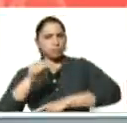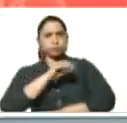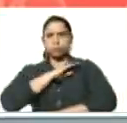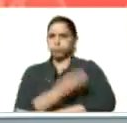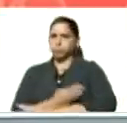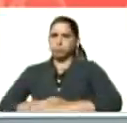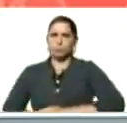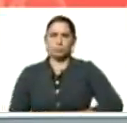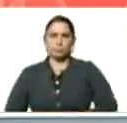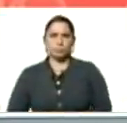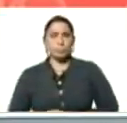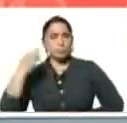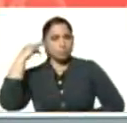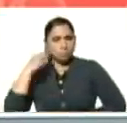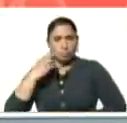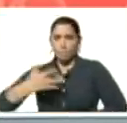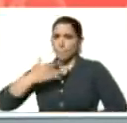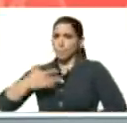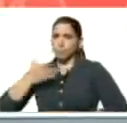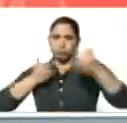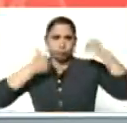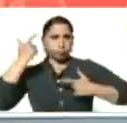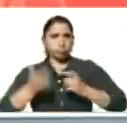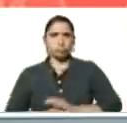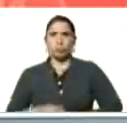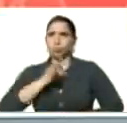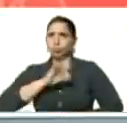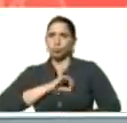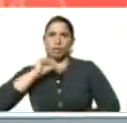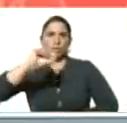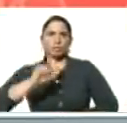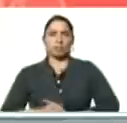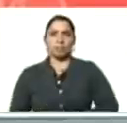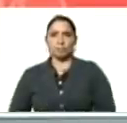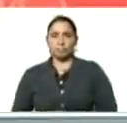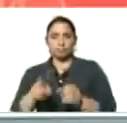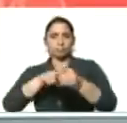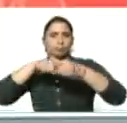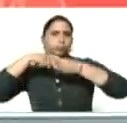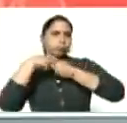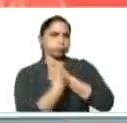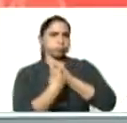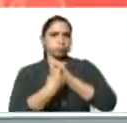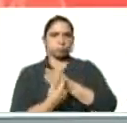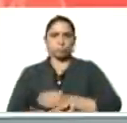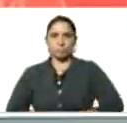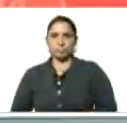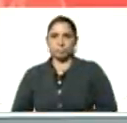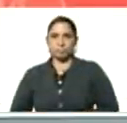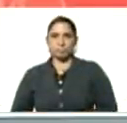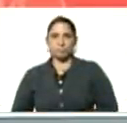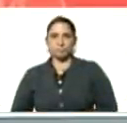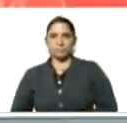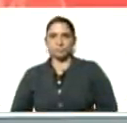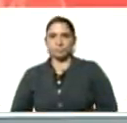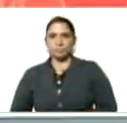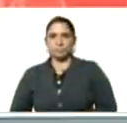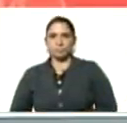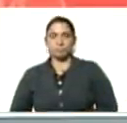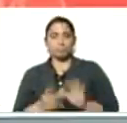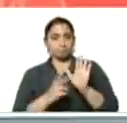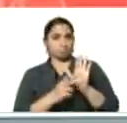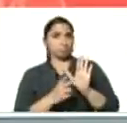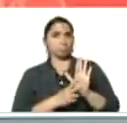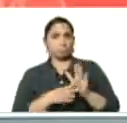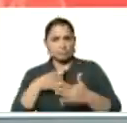revolucionarios, bolivarianos, chavistas, socialistas del gran polo patriótico y